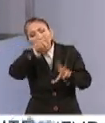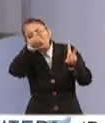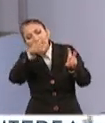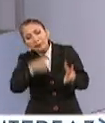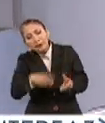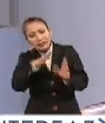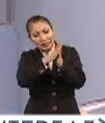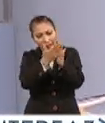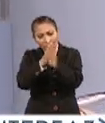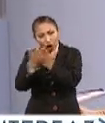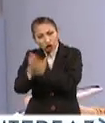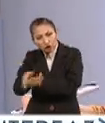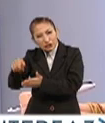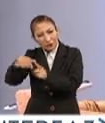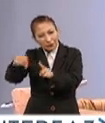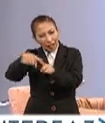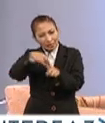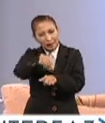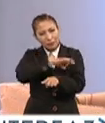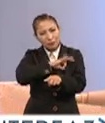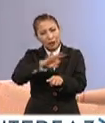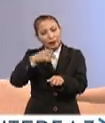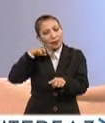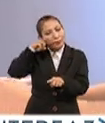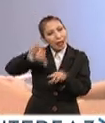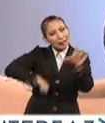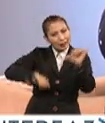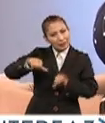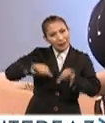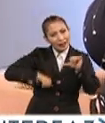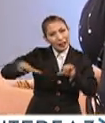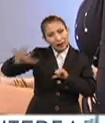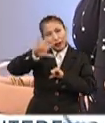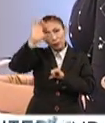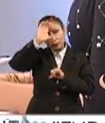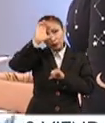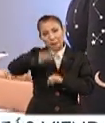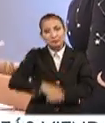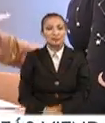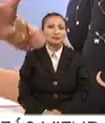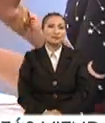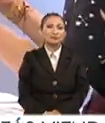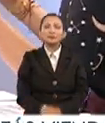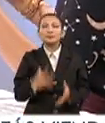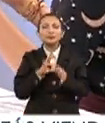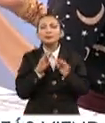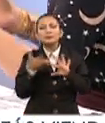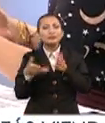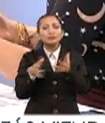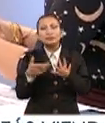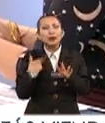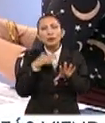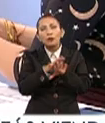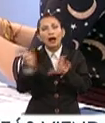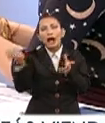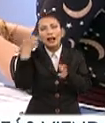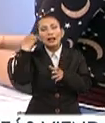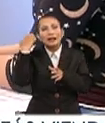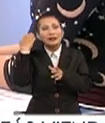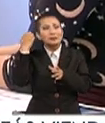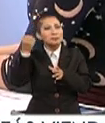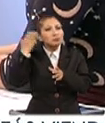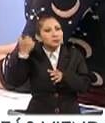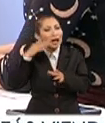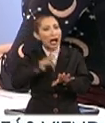contenidos editoriales y aparte que puedan disfrutar de actividades de cultura. Cuéntanos más o menos qué tipo de